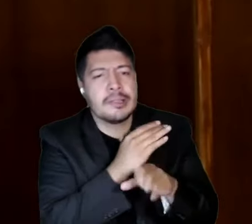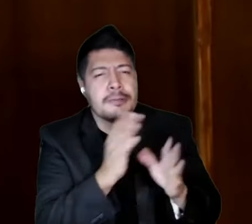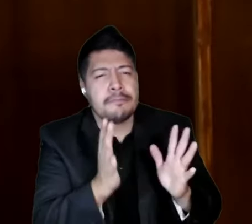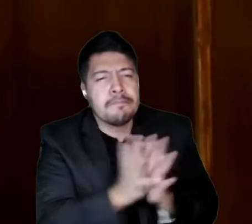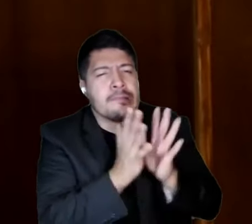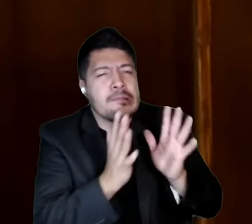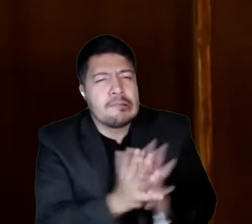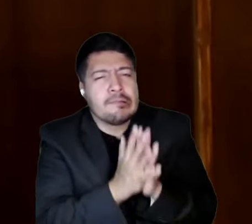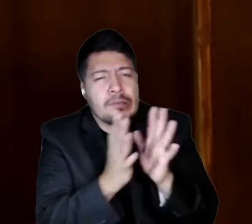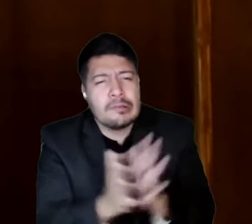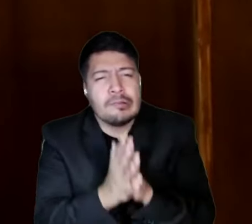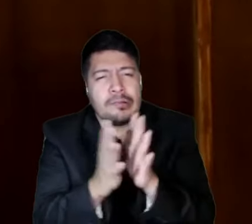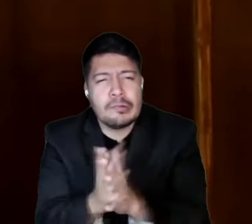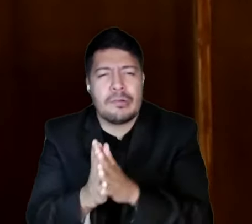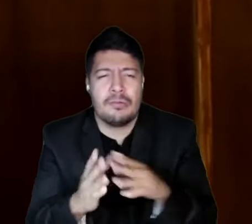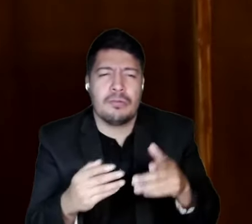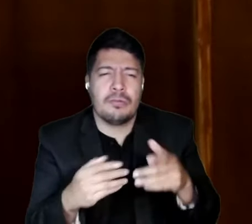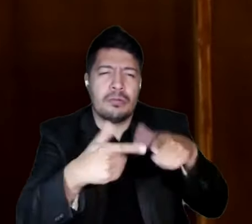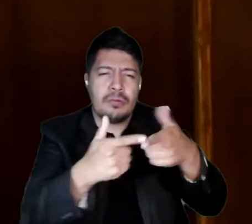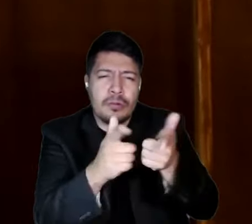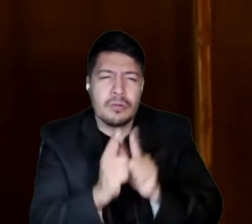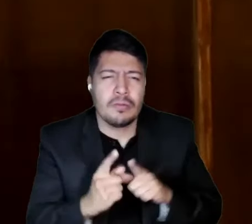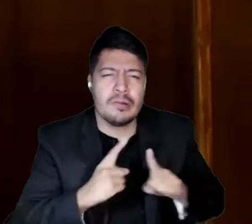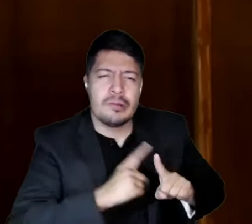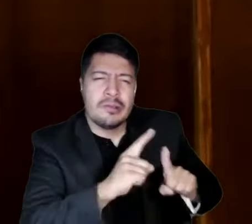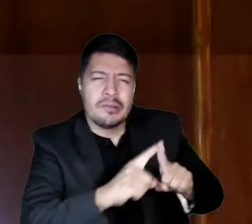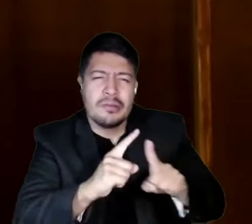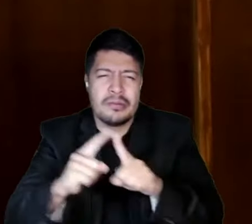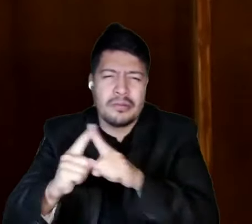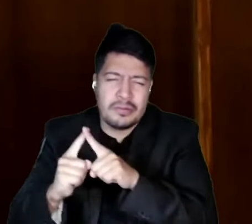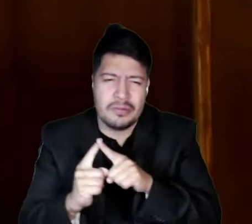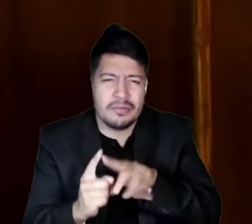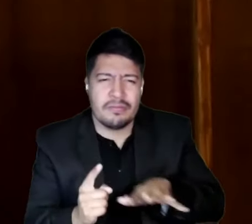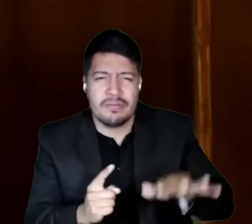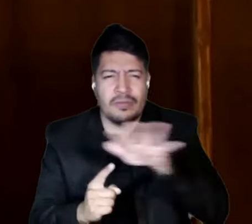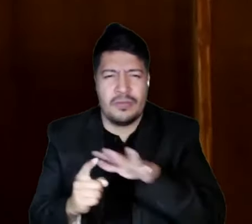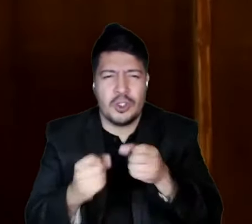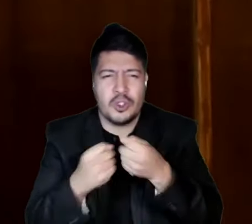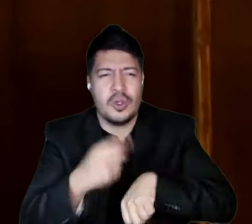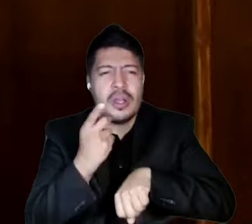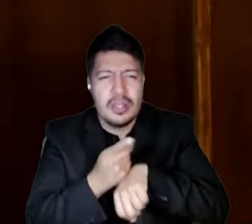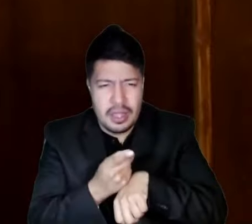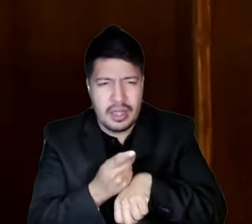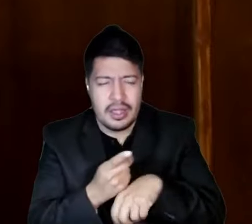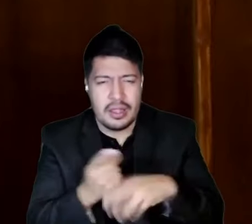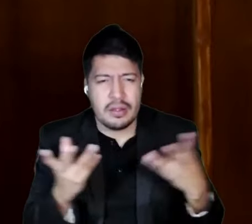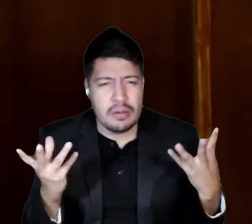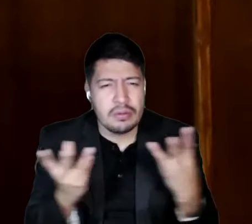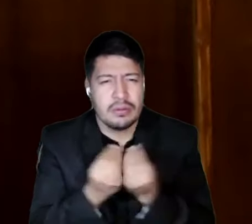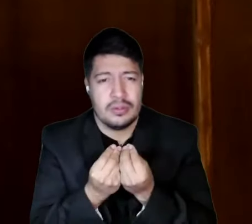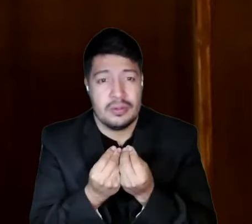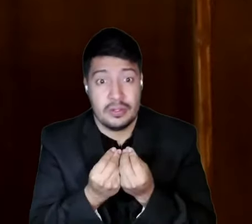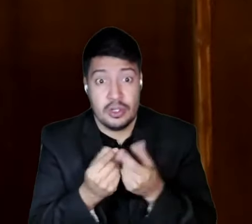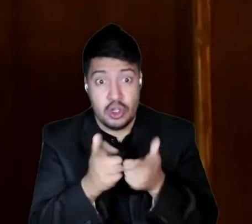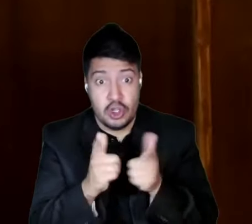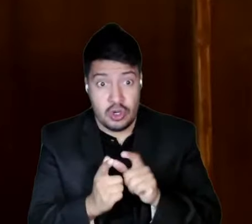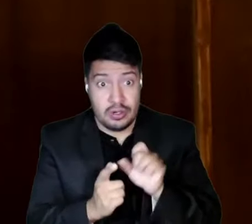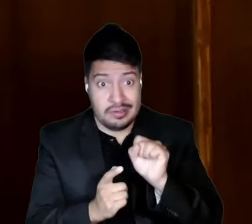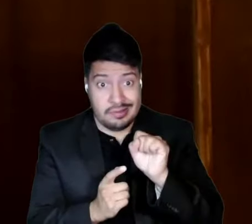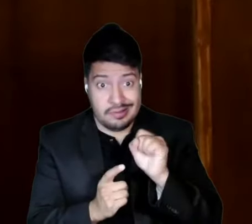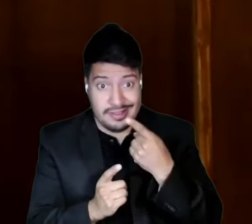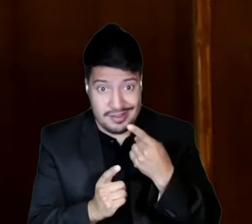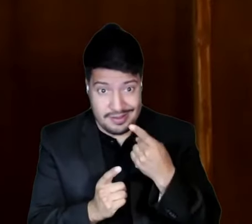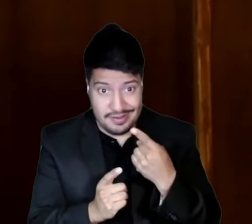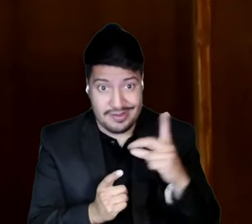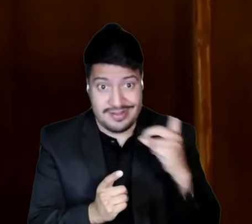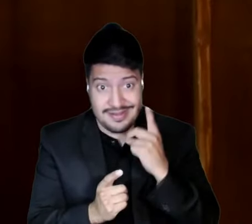ha involucrado a diversos sectores de la sociedad así la 61 legislatura tuvo por recibido en tiempo y forma